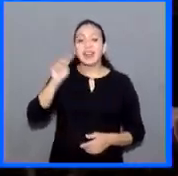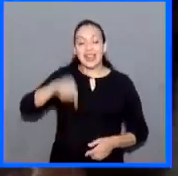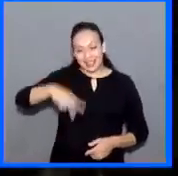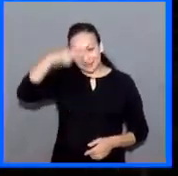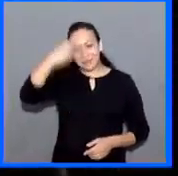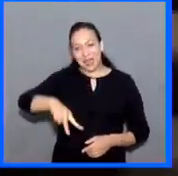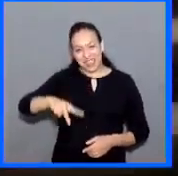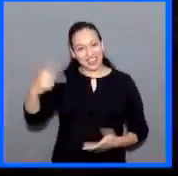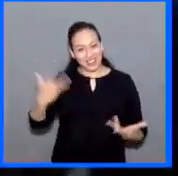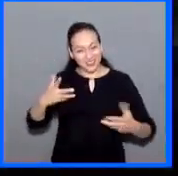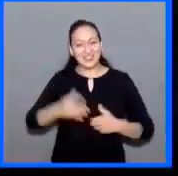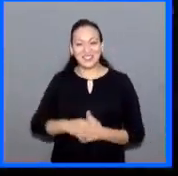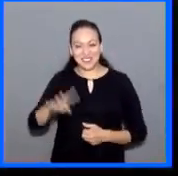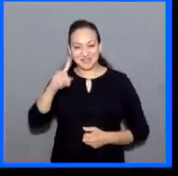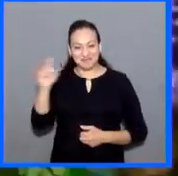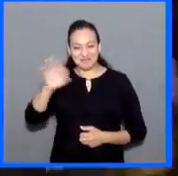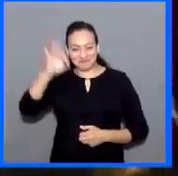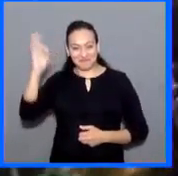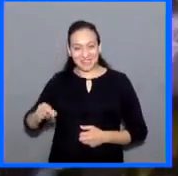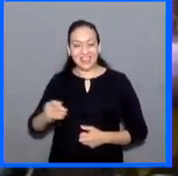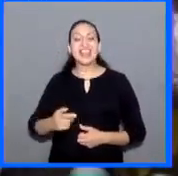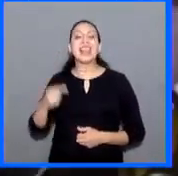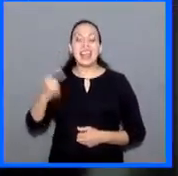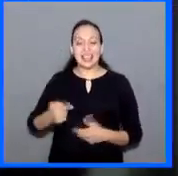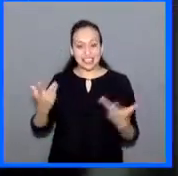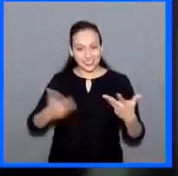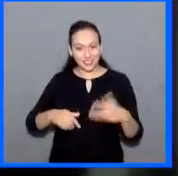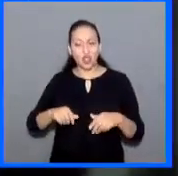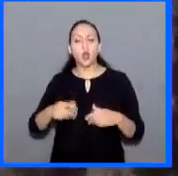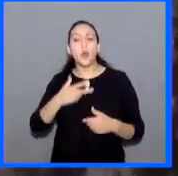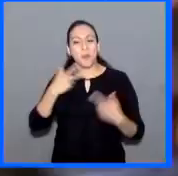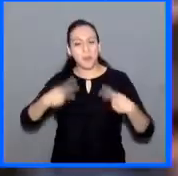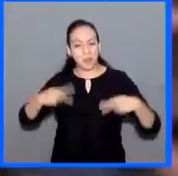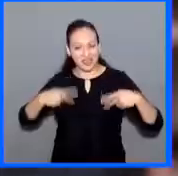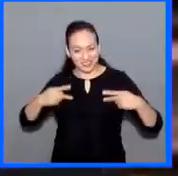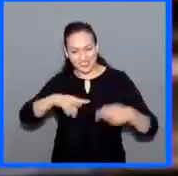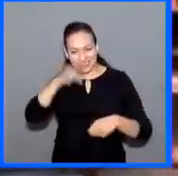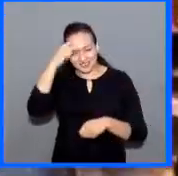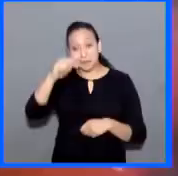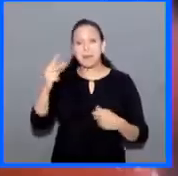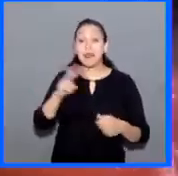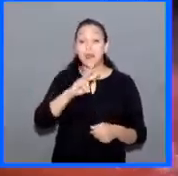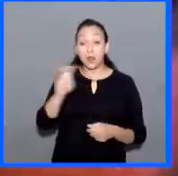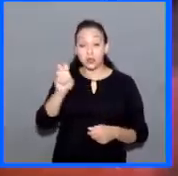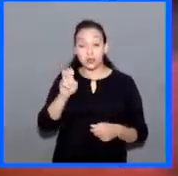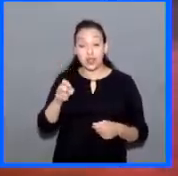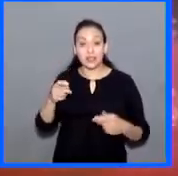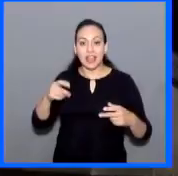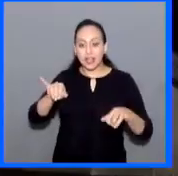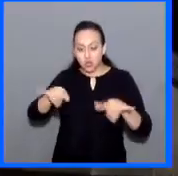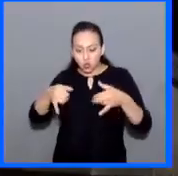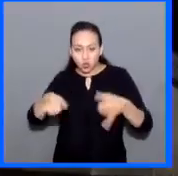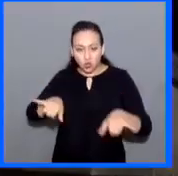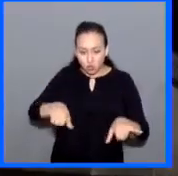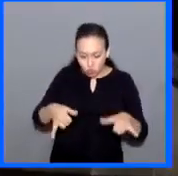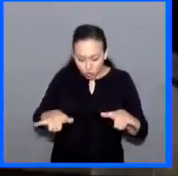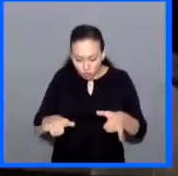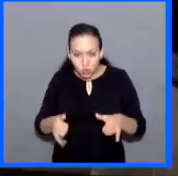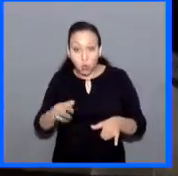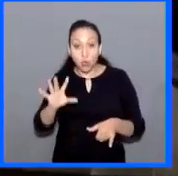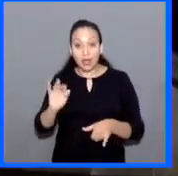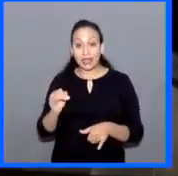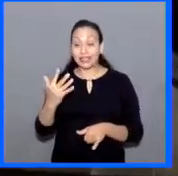con una manufactura totalmente artesanal que incluyó más de 200 marionetas, 45 sets y más